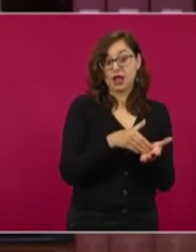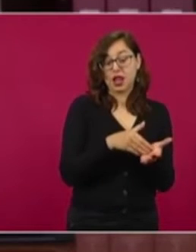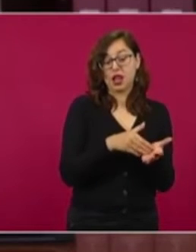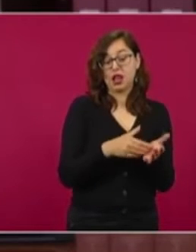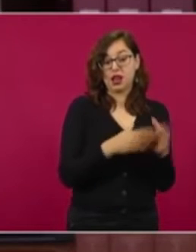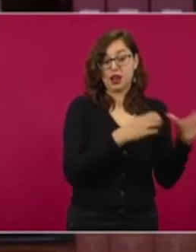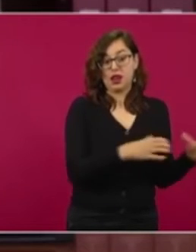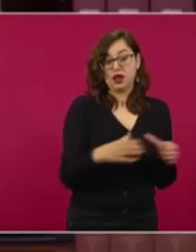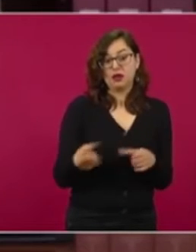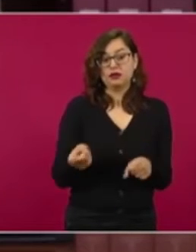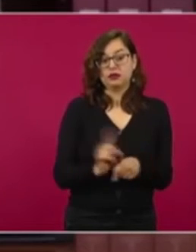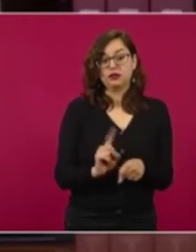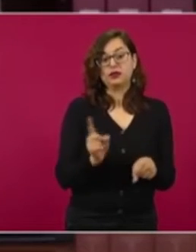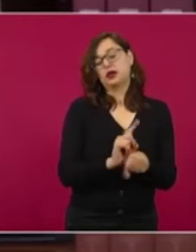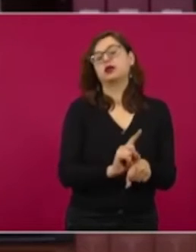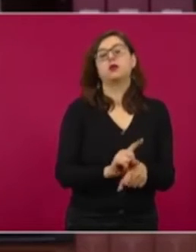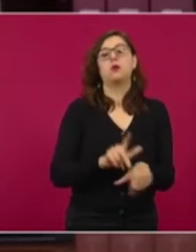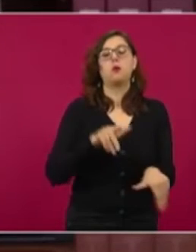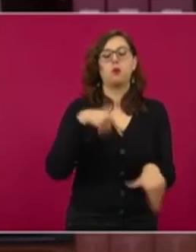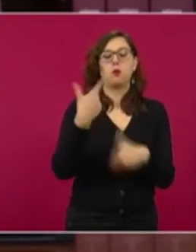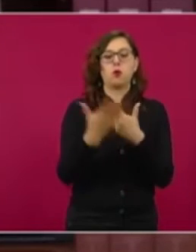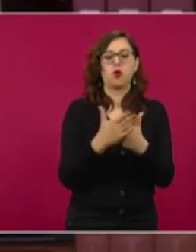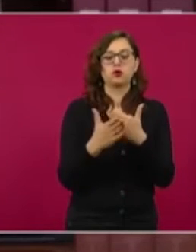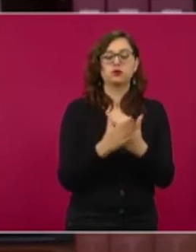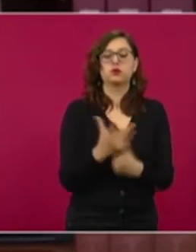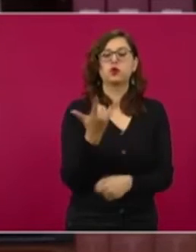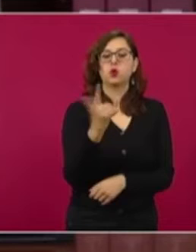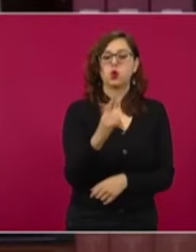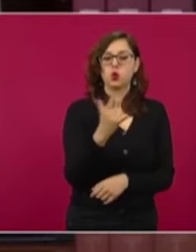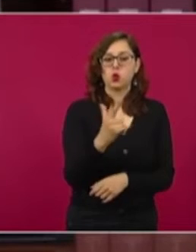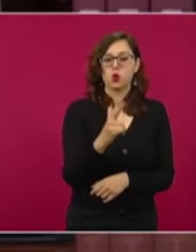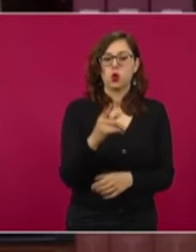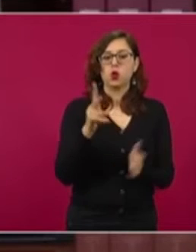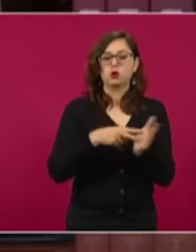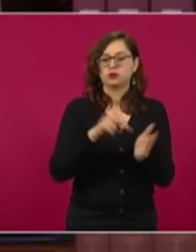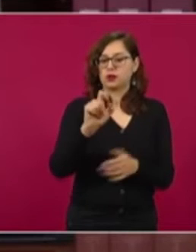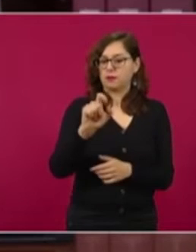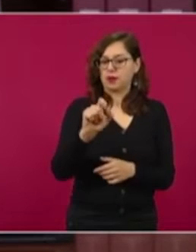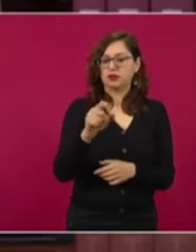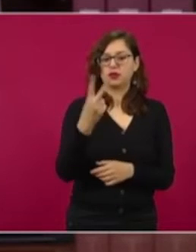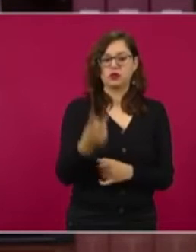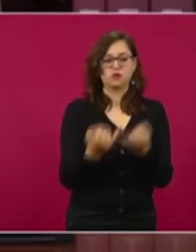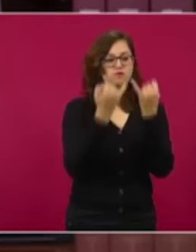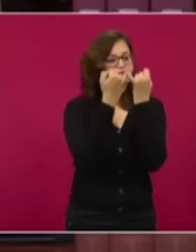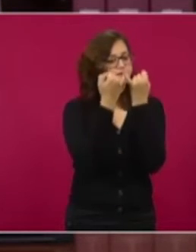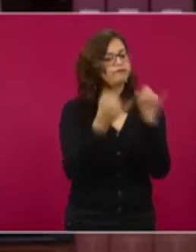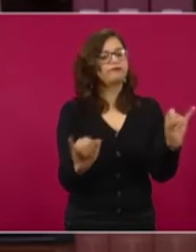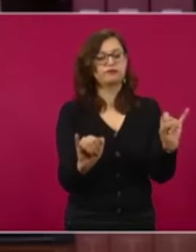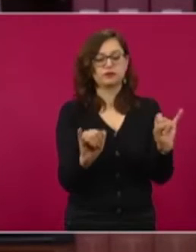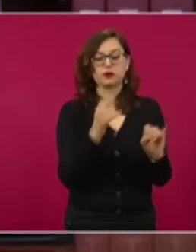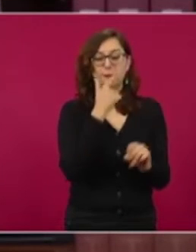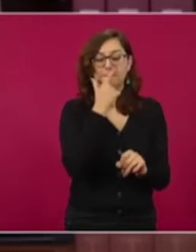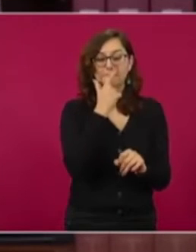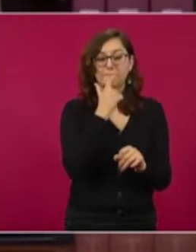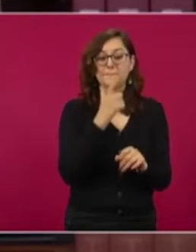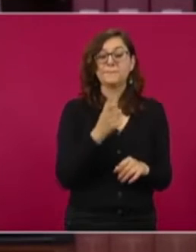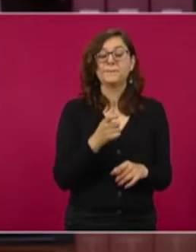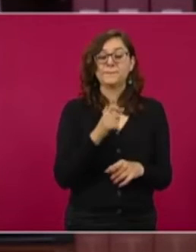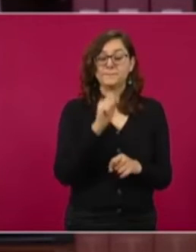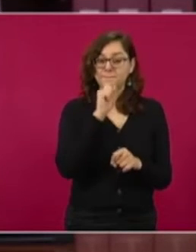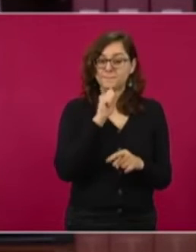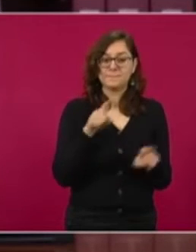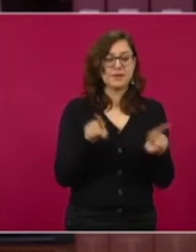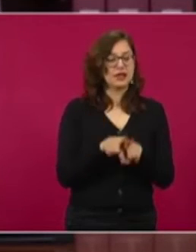barriles diarios. La vamos a inaugurar en julio de este año. La estamos haciendo también en